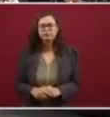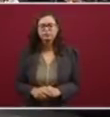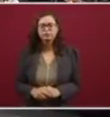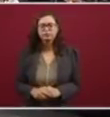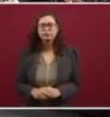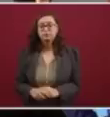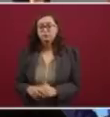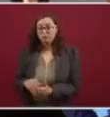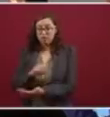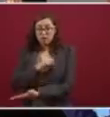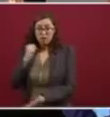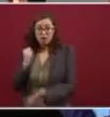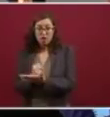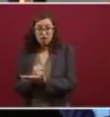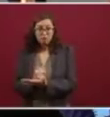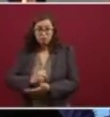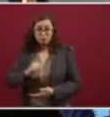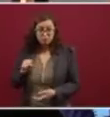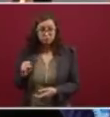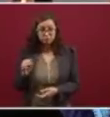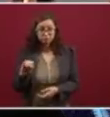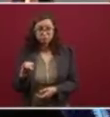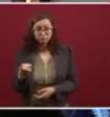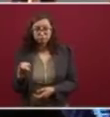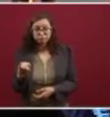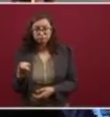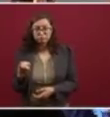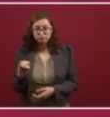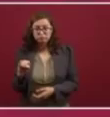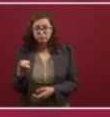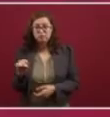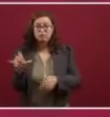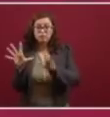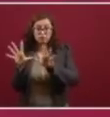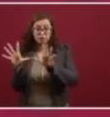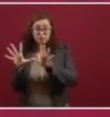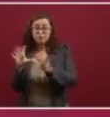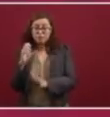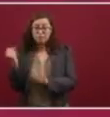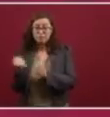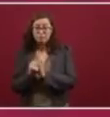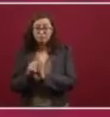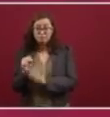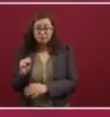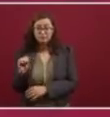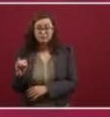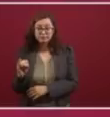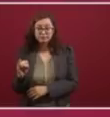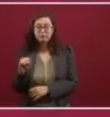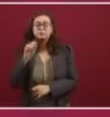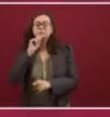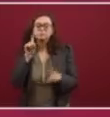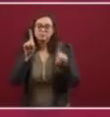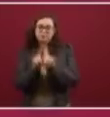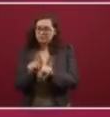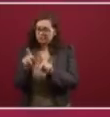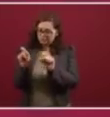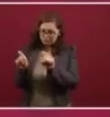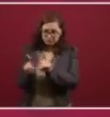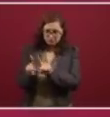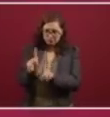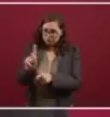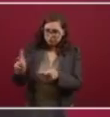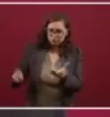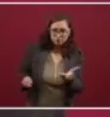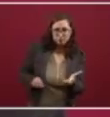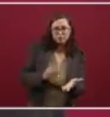se aprueba en el Consejo del Infonavit, se presente el plan para